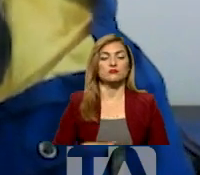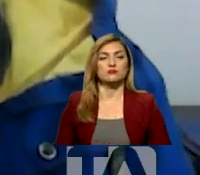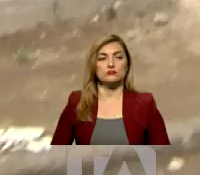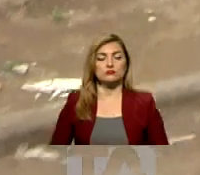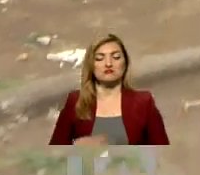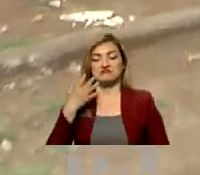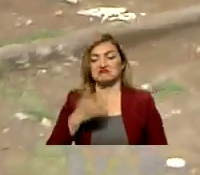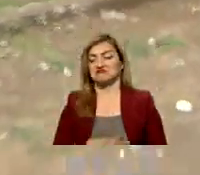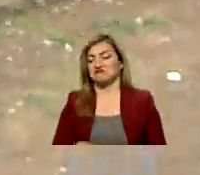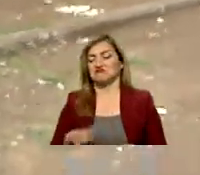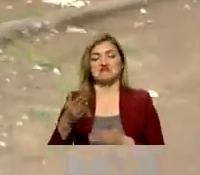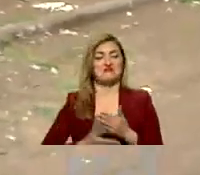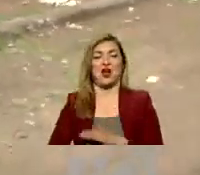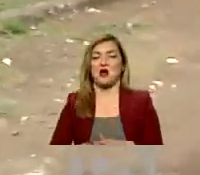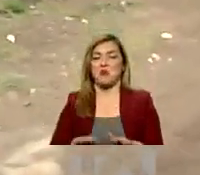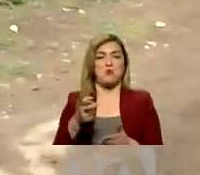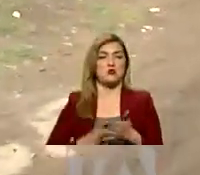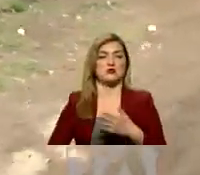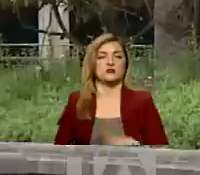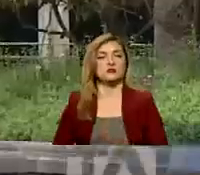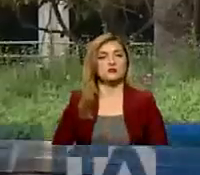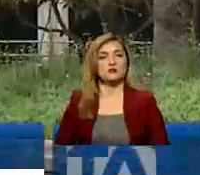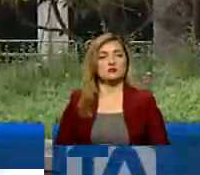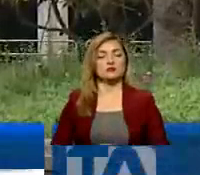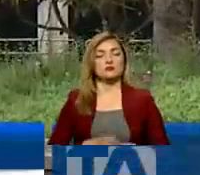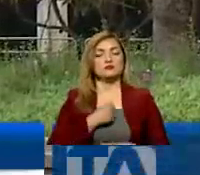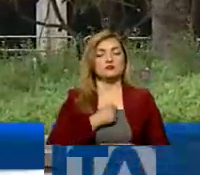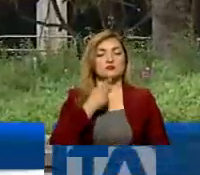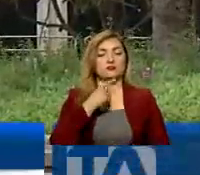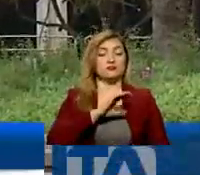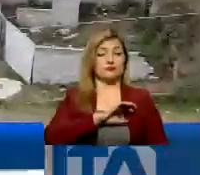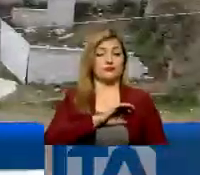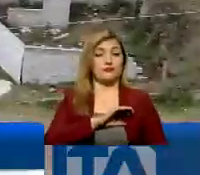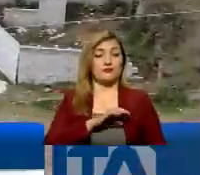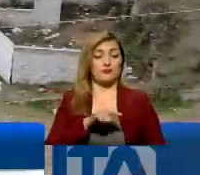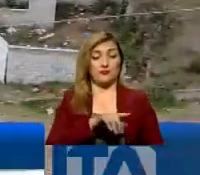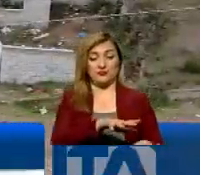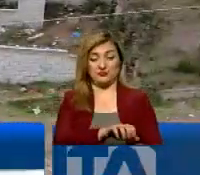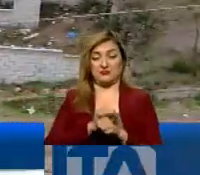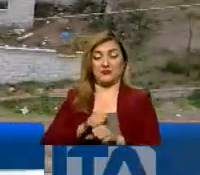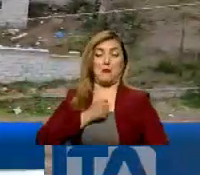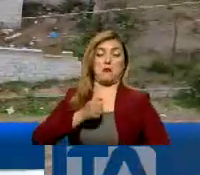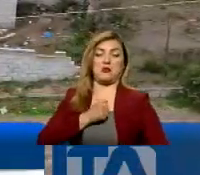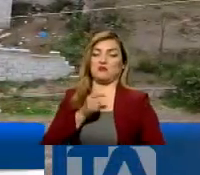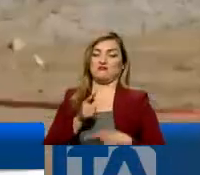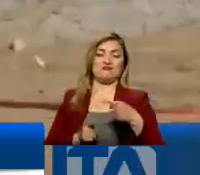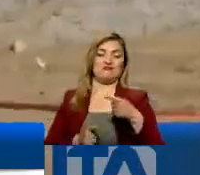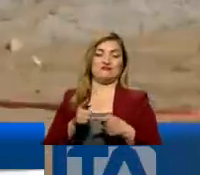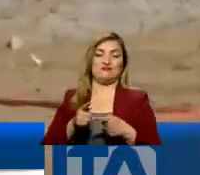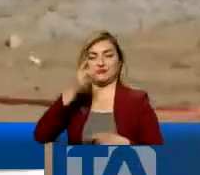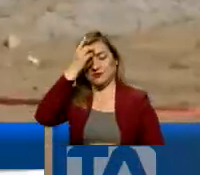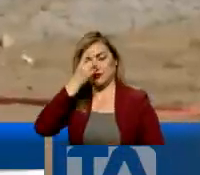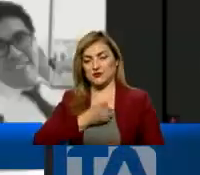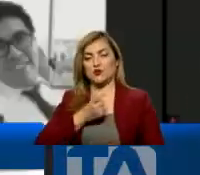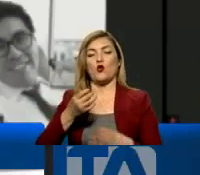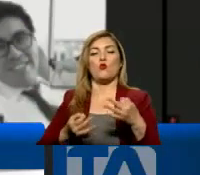prescribió ese asunto. El supuesto propietario, de su parte, indica que el municipio no puede adueñarse de las tierras hasta que exista una sentencia